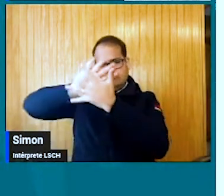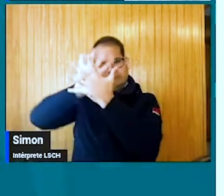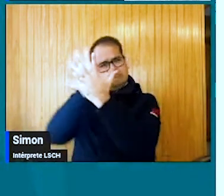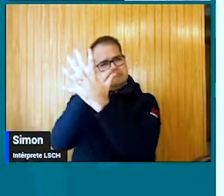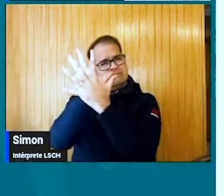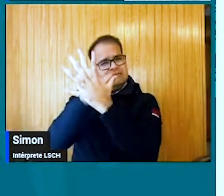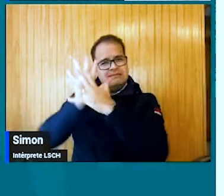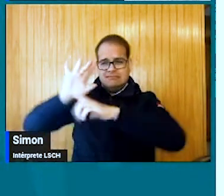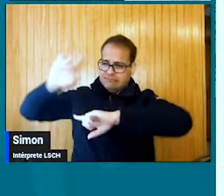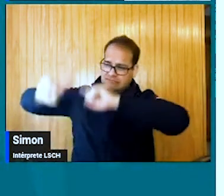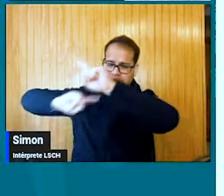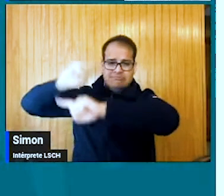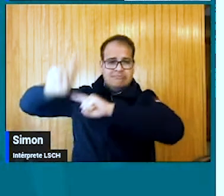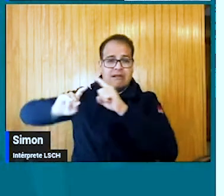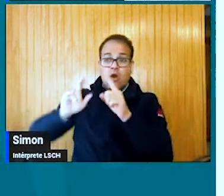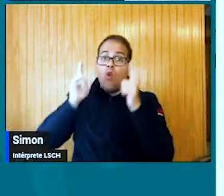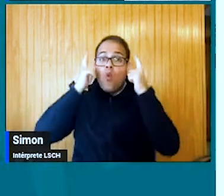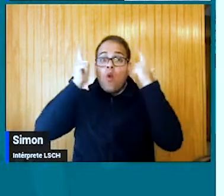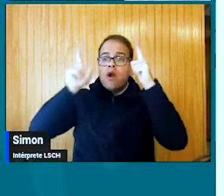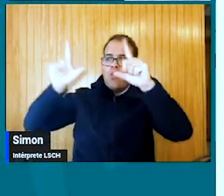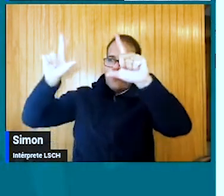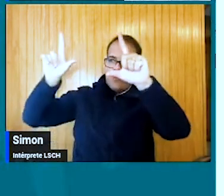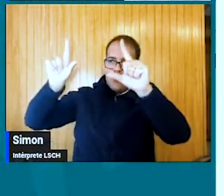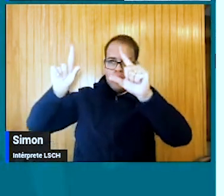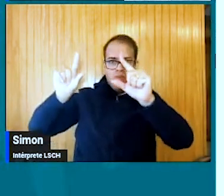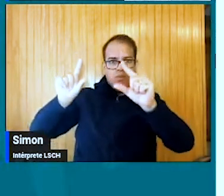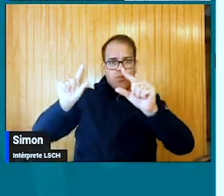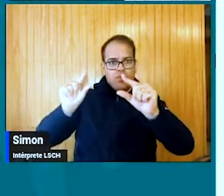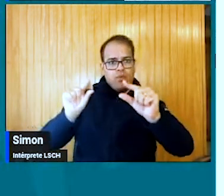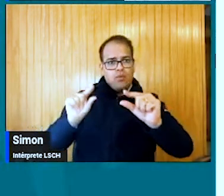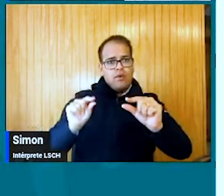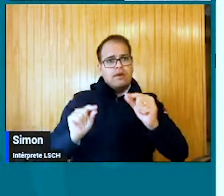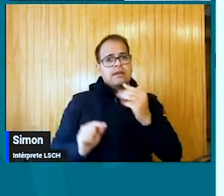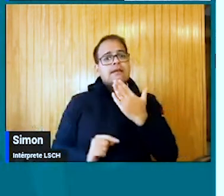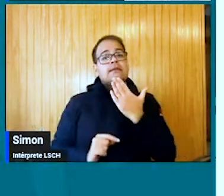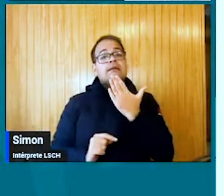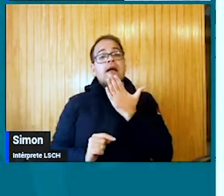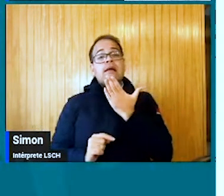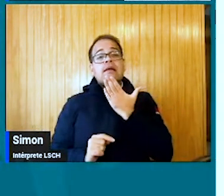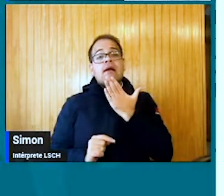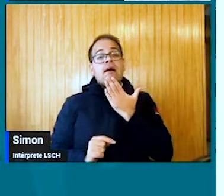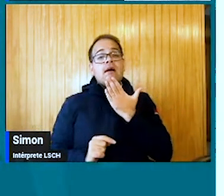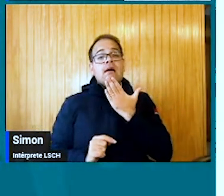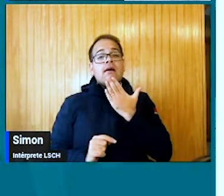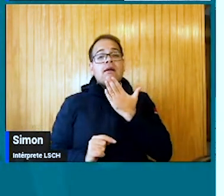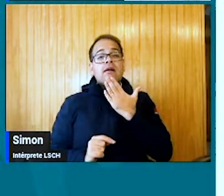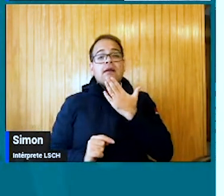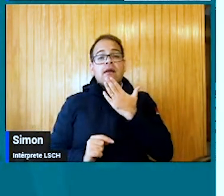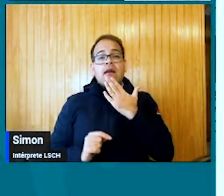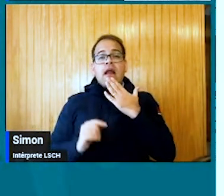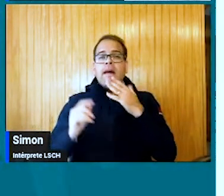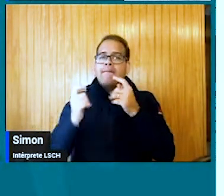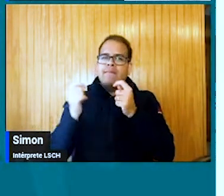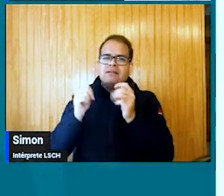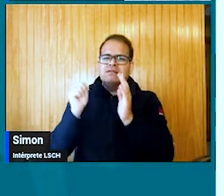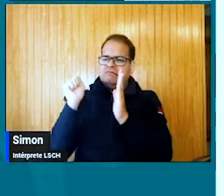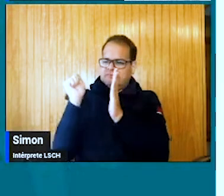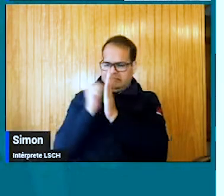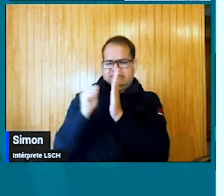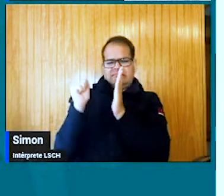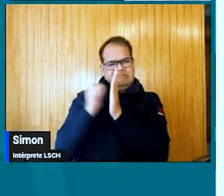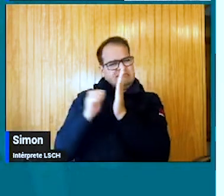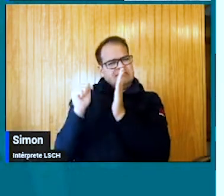que hicieron dos cosas: bajar mucho el ruido y sacar esa tonalidad, como que te toquen la puerta a cada 3